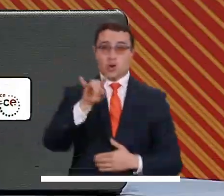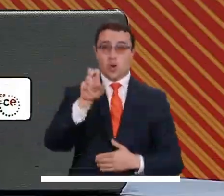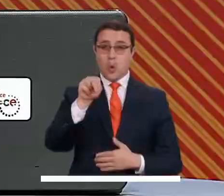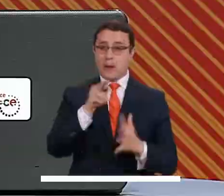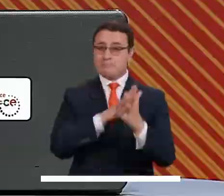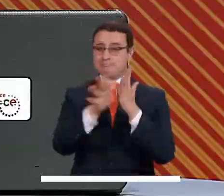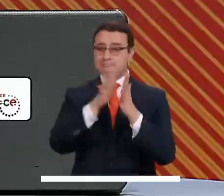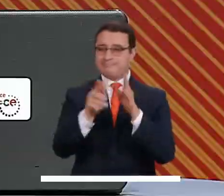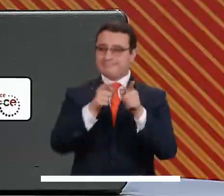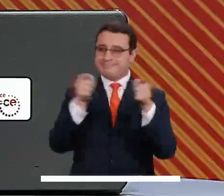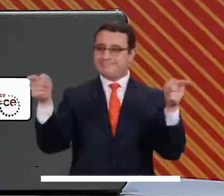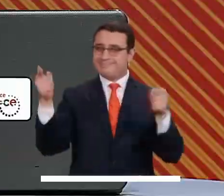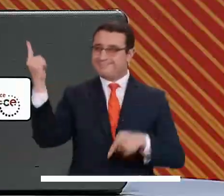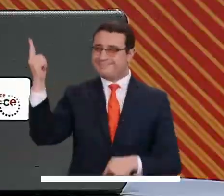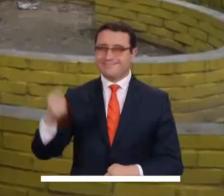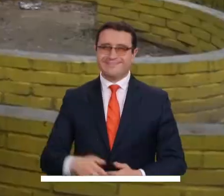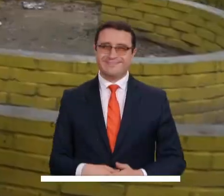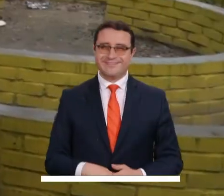toda la información.